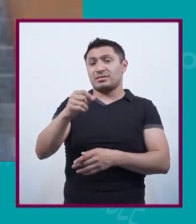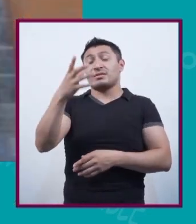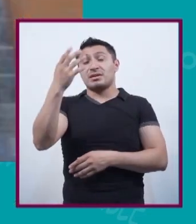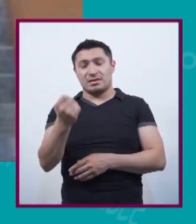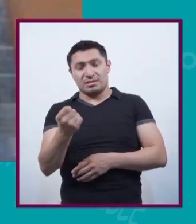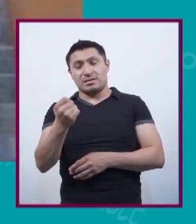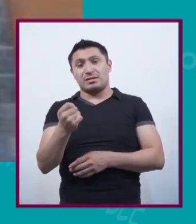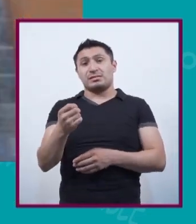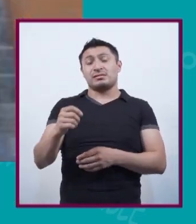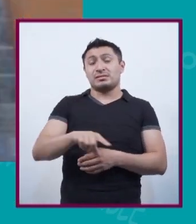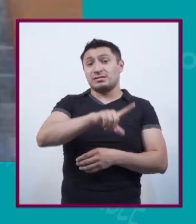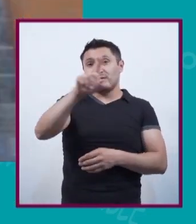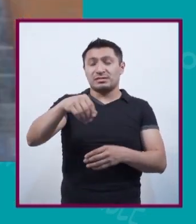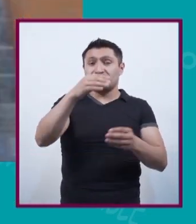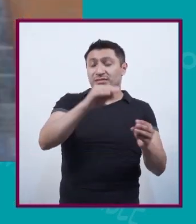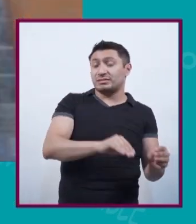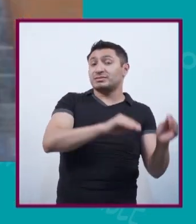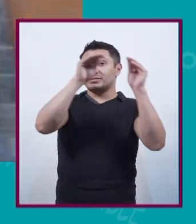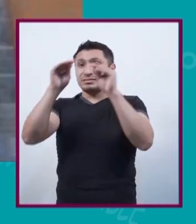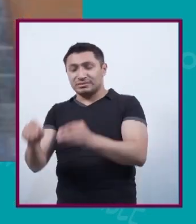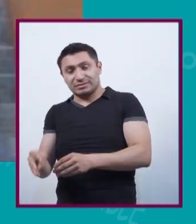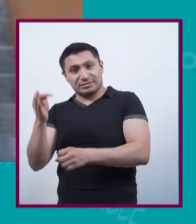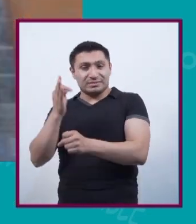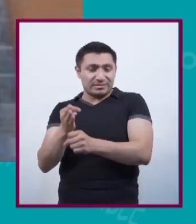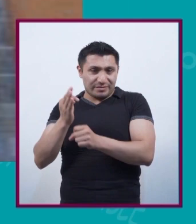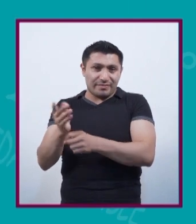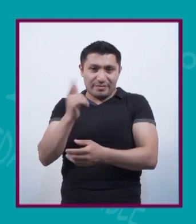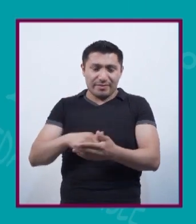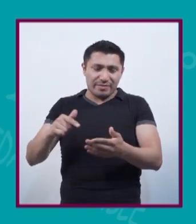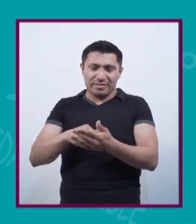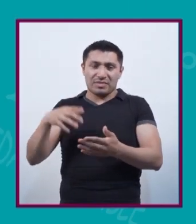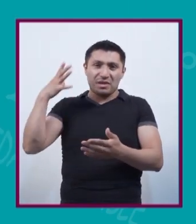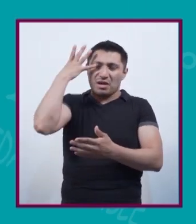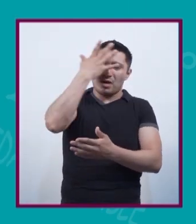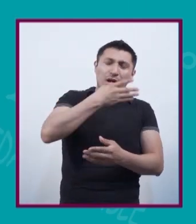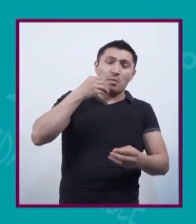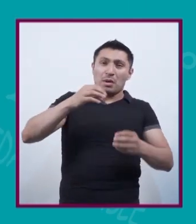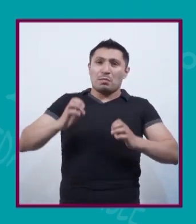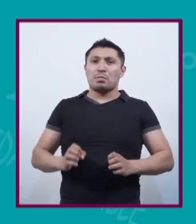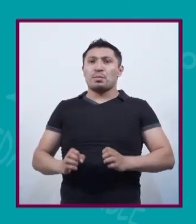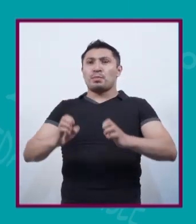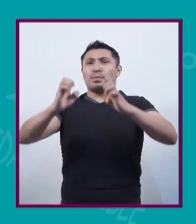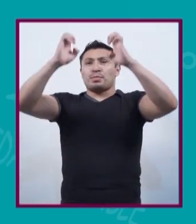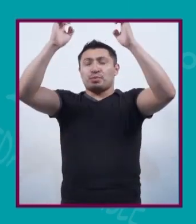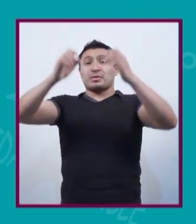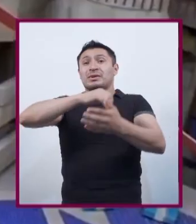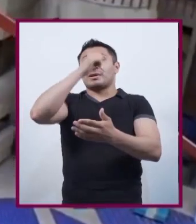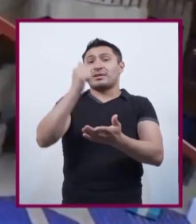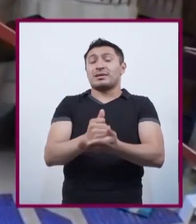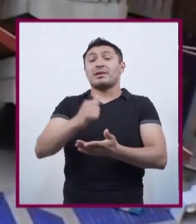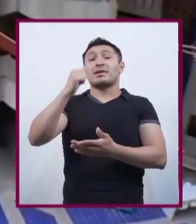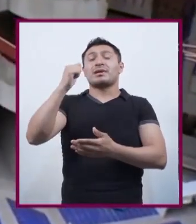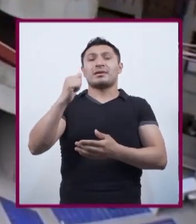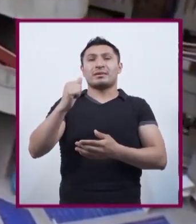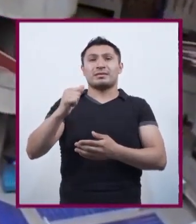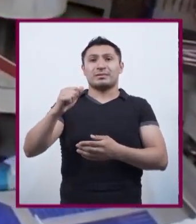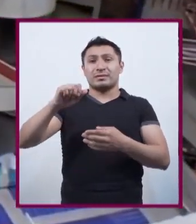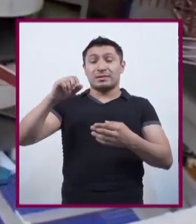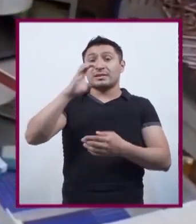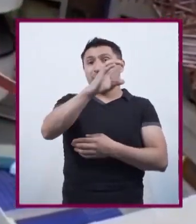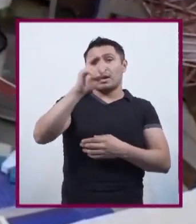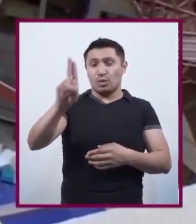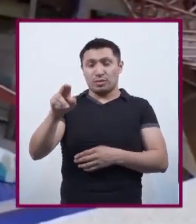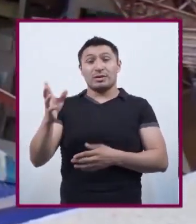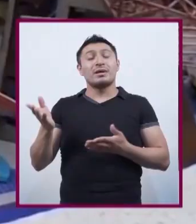allí hasta 1979, para pasar a su actual ubicación, un precioso y amplio edificio de